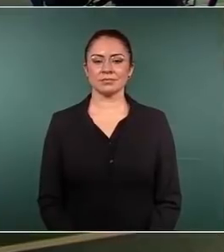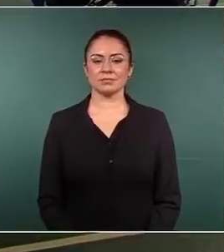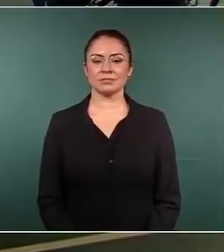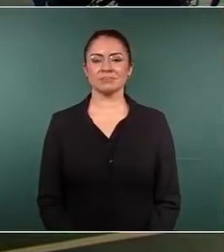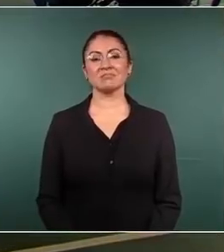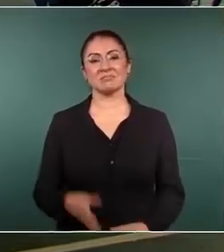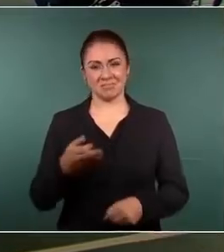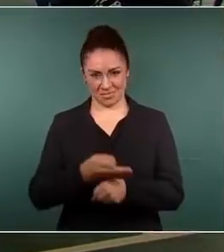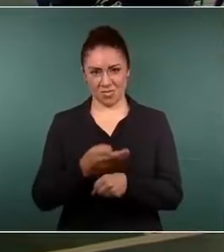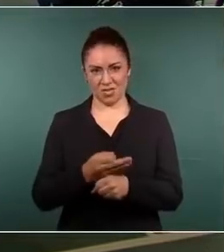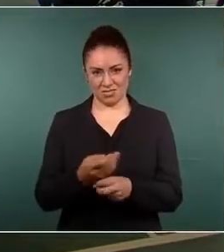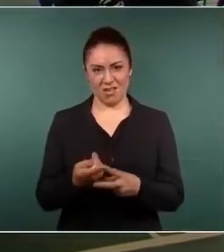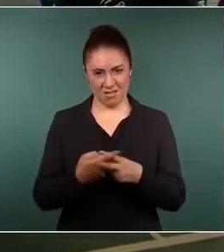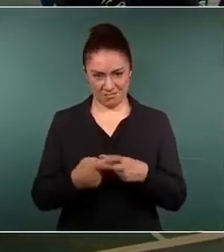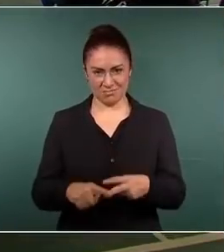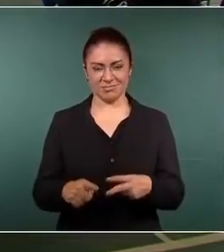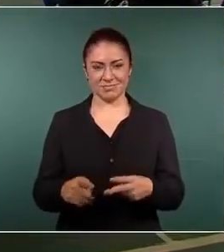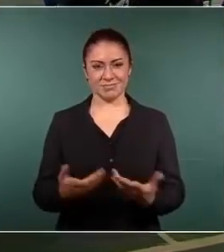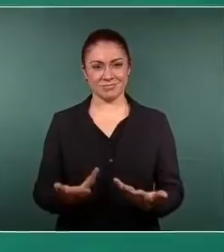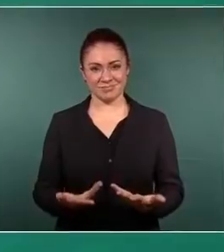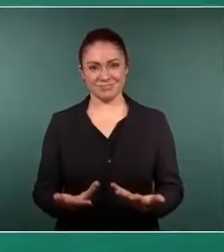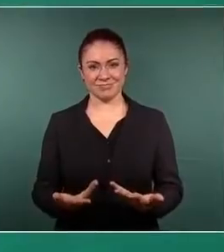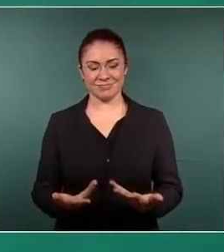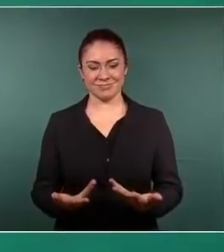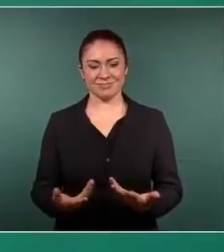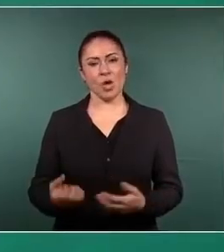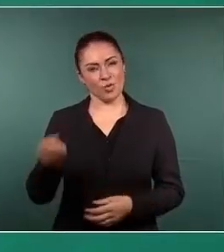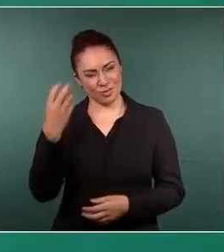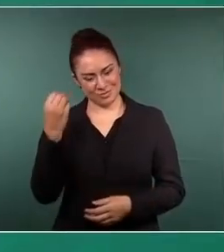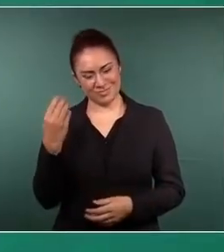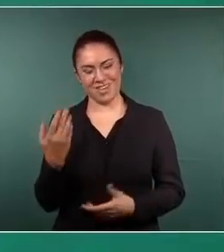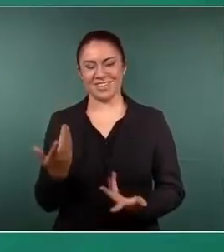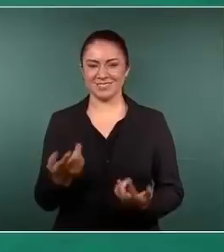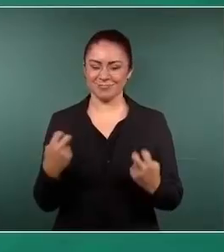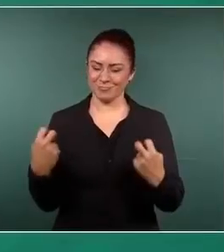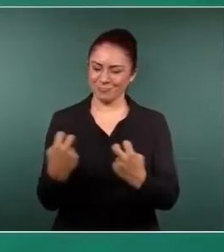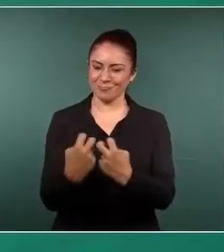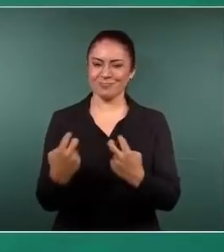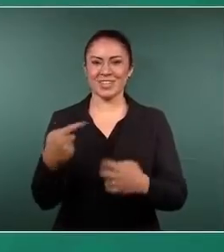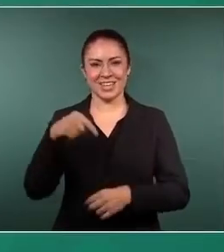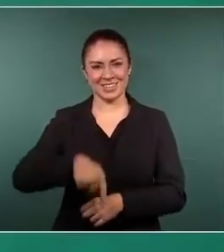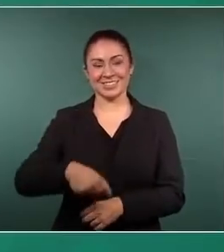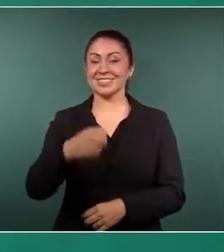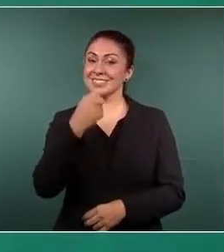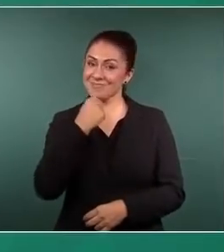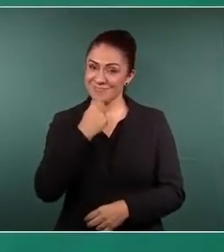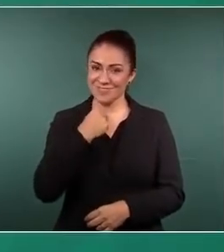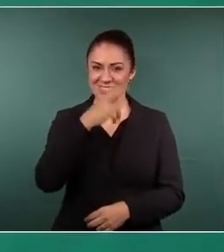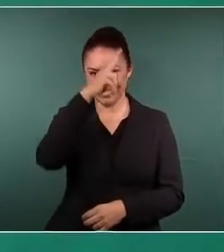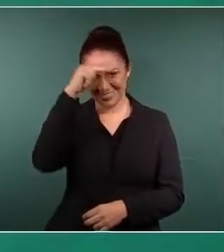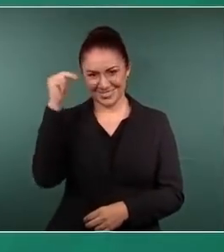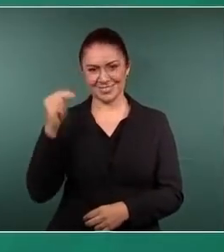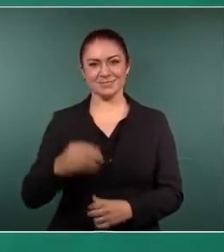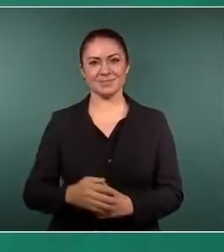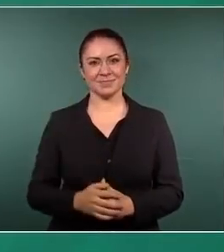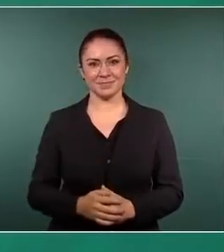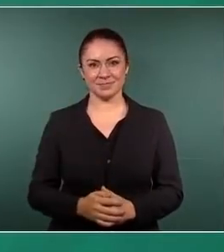llevar a cabo esta conferencia de prensa desde tepic de añadir